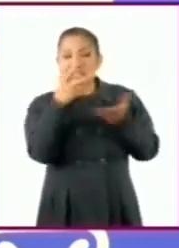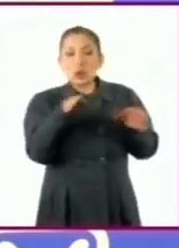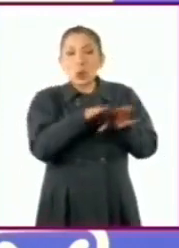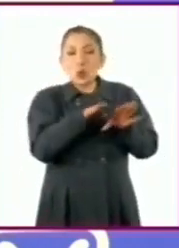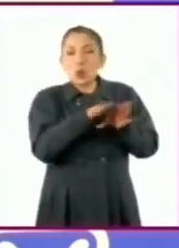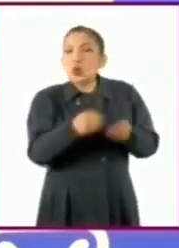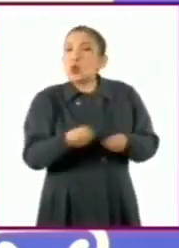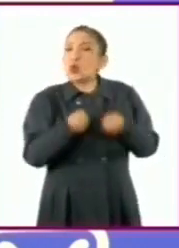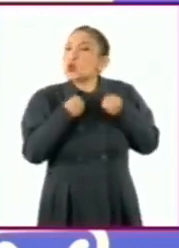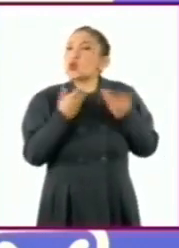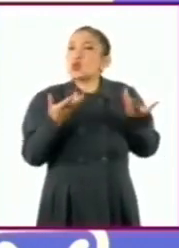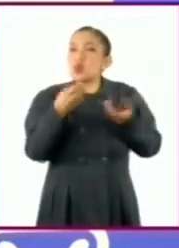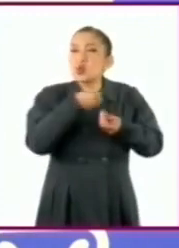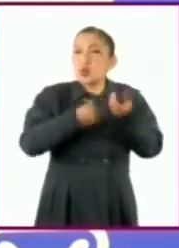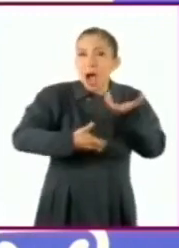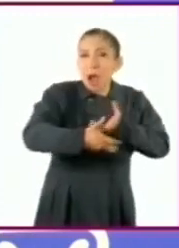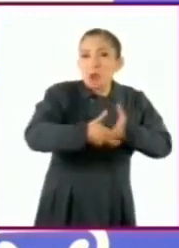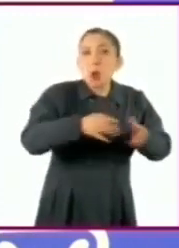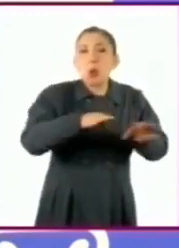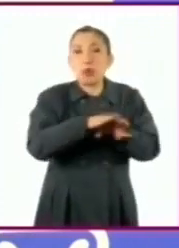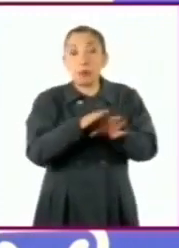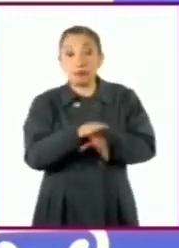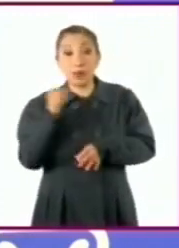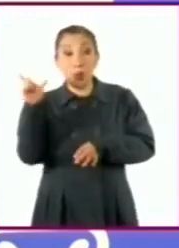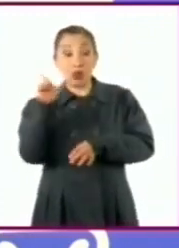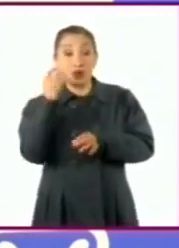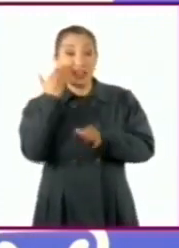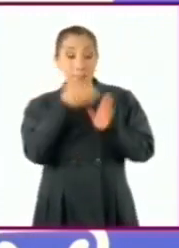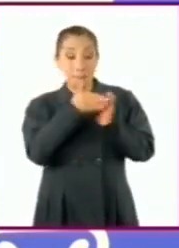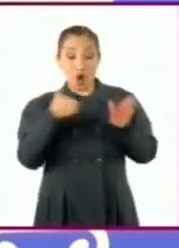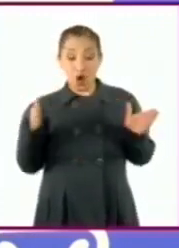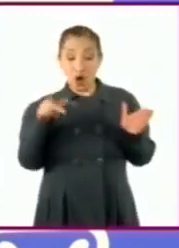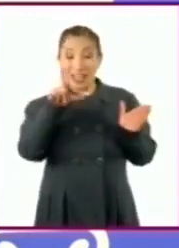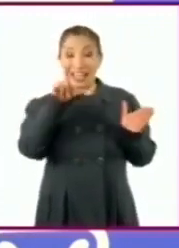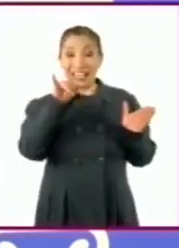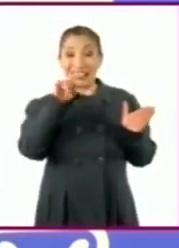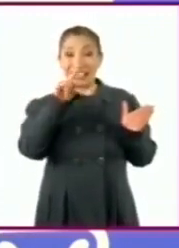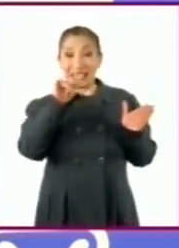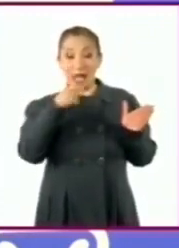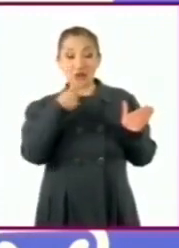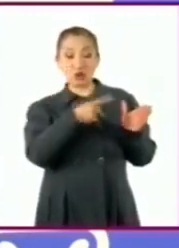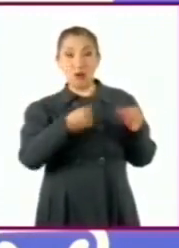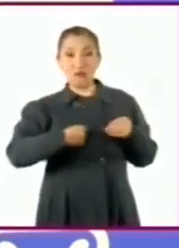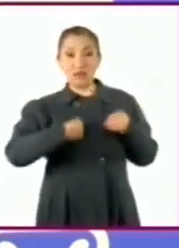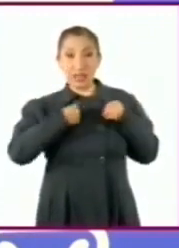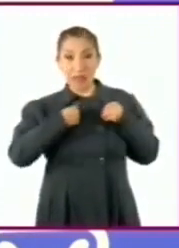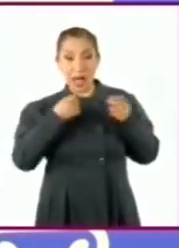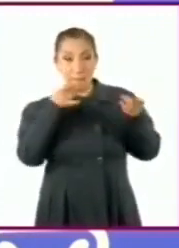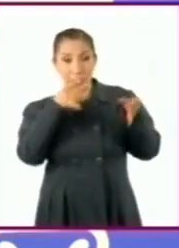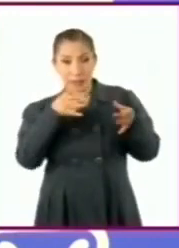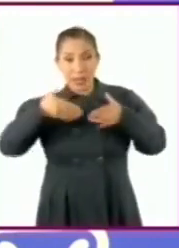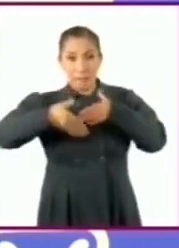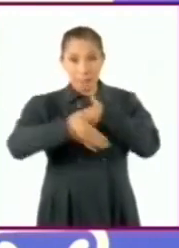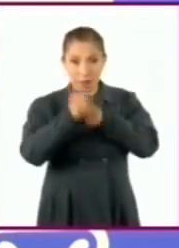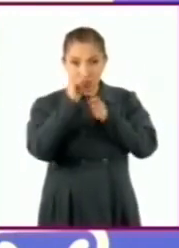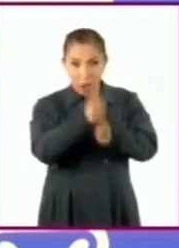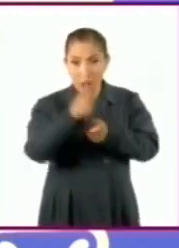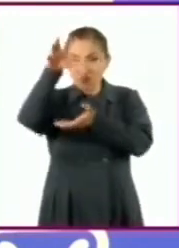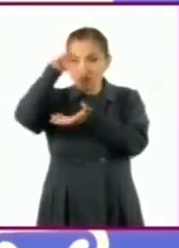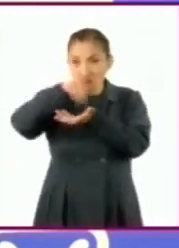determinar. Durante el largo tiempo de la etapa lítica se mantuvo una forma de subsistencia de caza, pesca, recolección